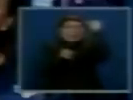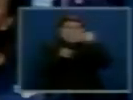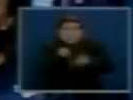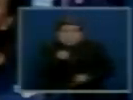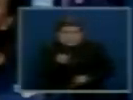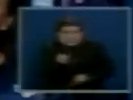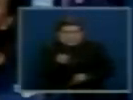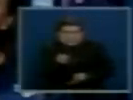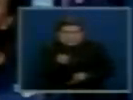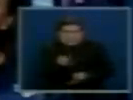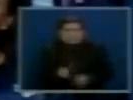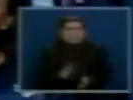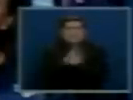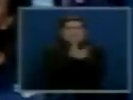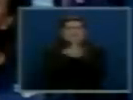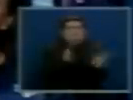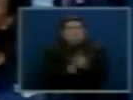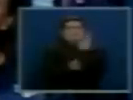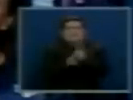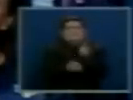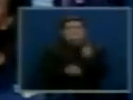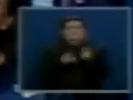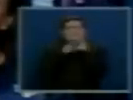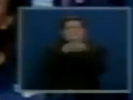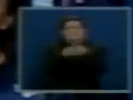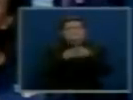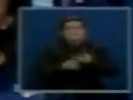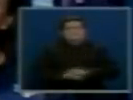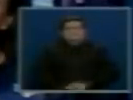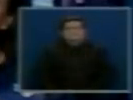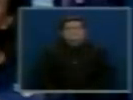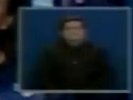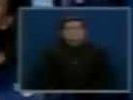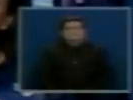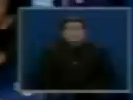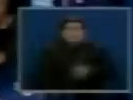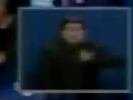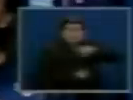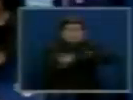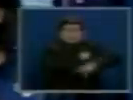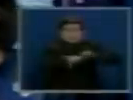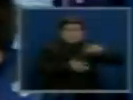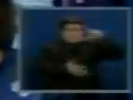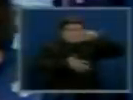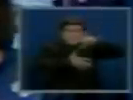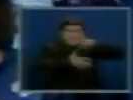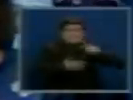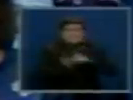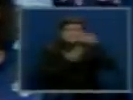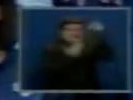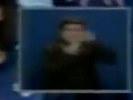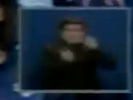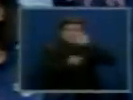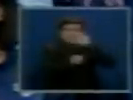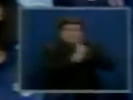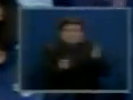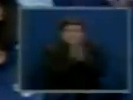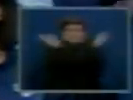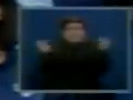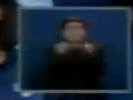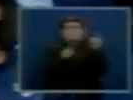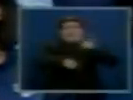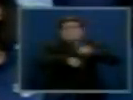lugar en capacidad de utilizar estos préstamos. Somos el país latinoamericano donde los proyectos de obra pública tardan más